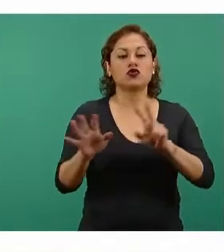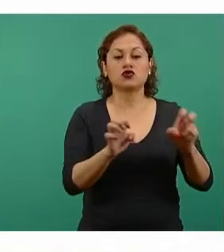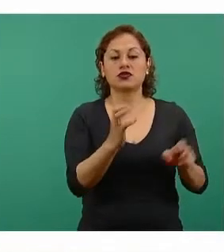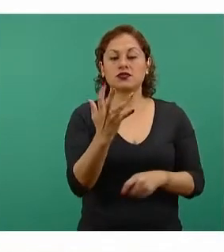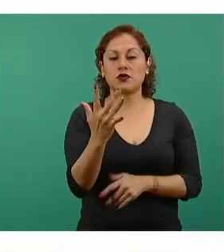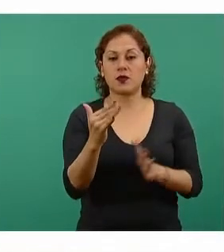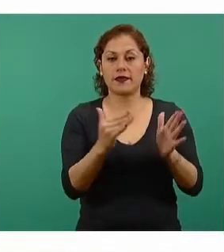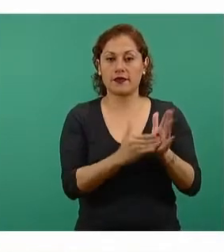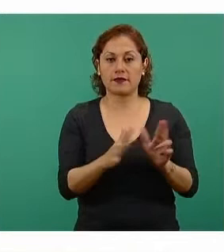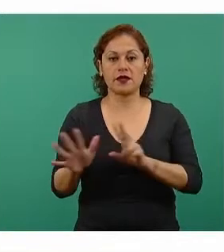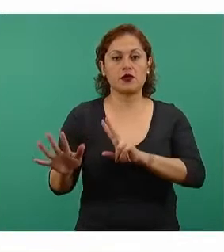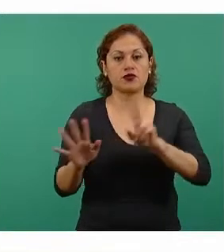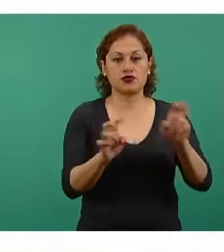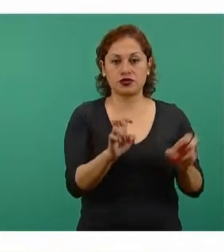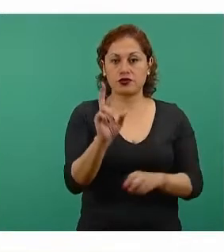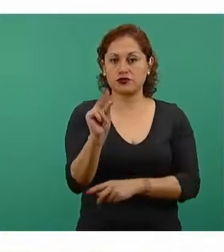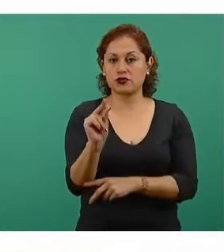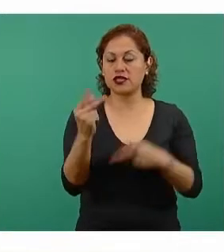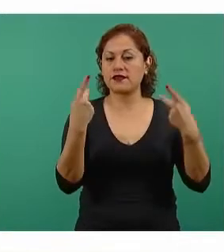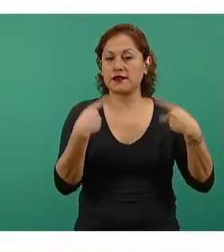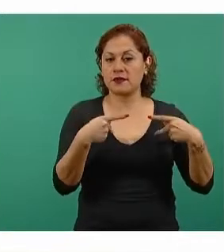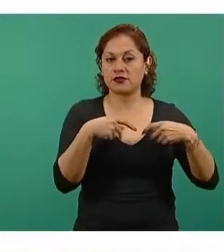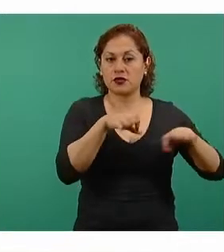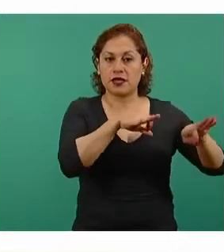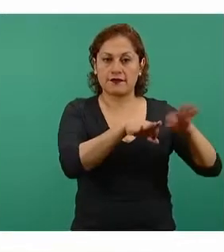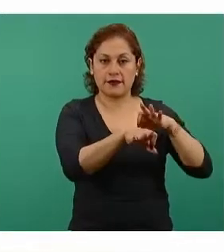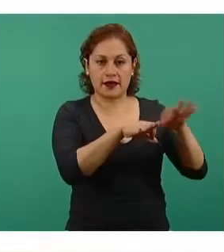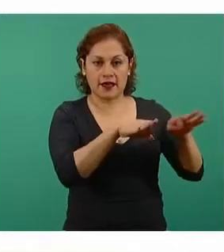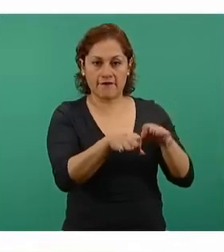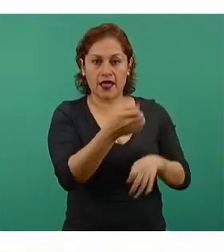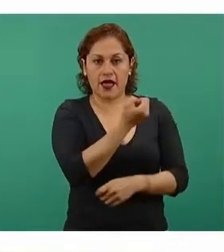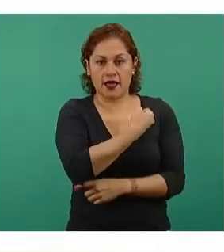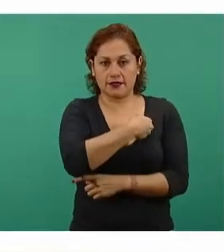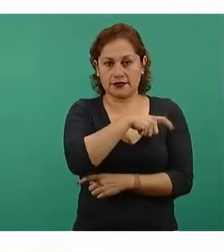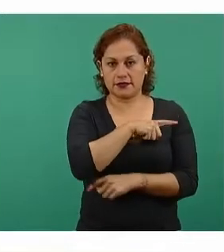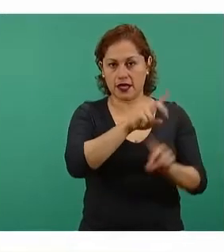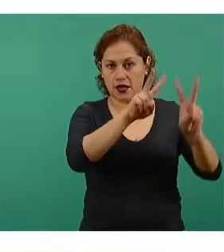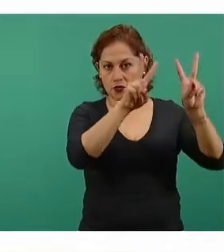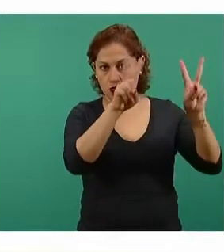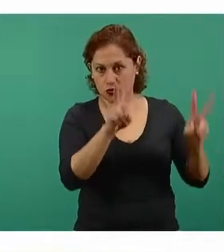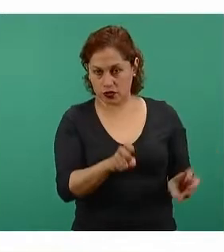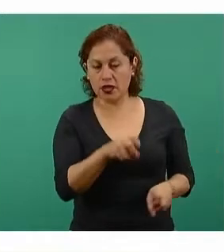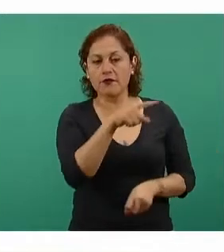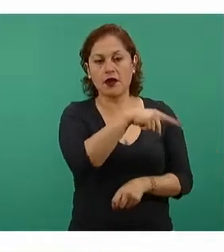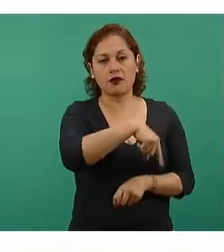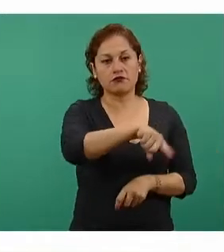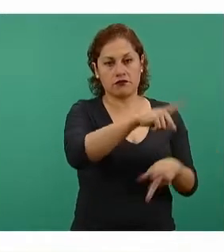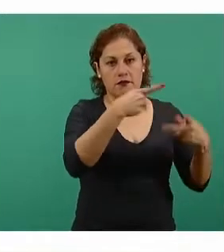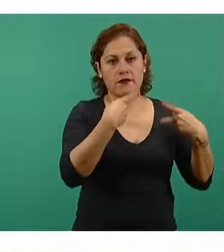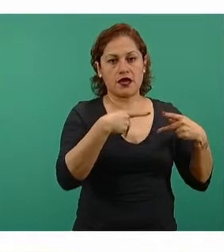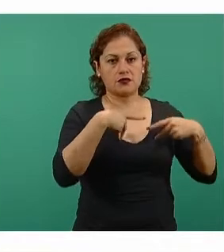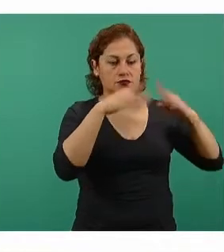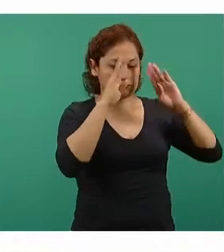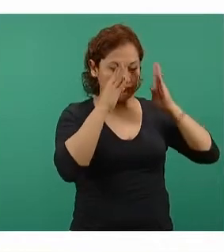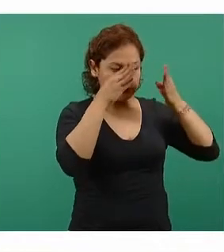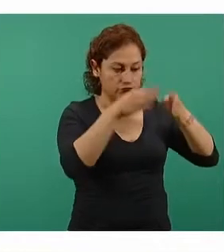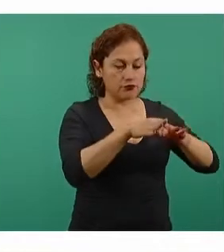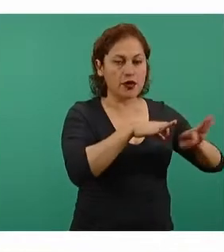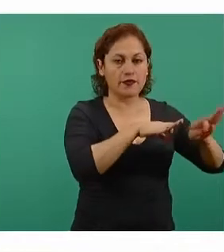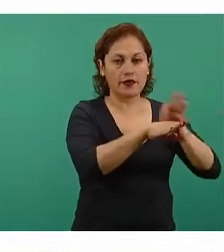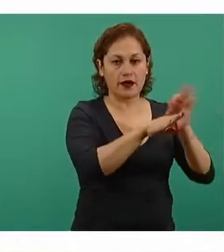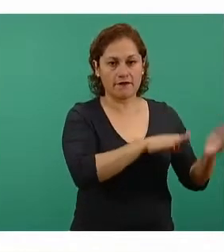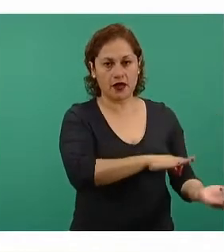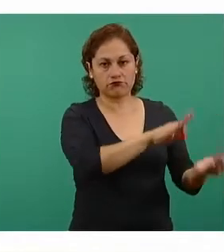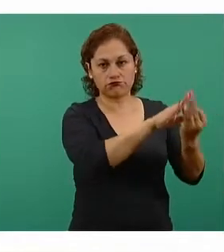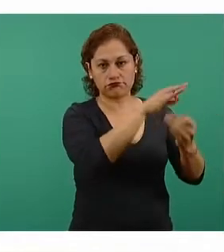850,880 personas que trabajan para la salud y que obviamente se reportaron como población trabajadora de la salud en primera